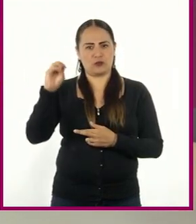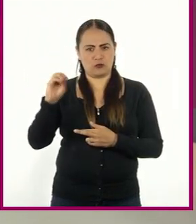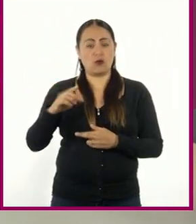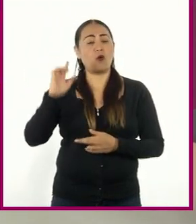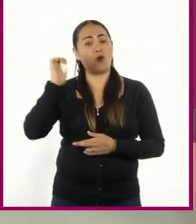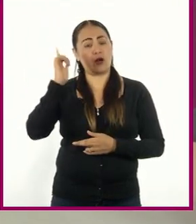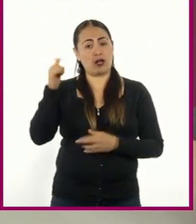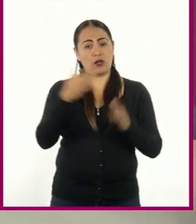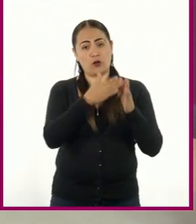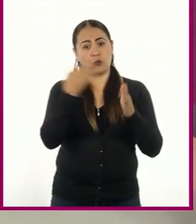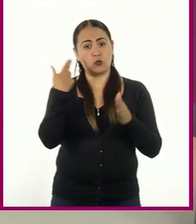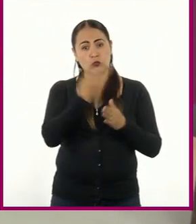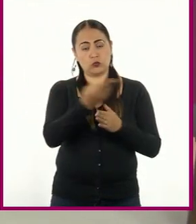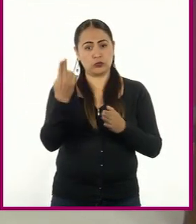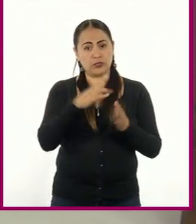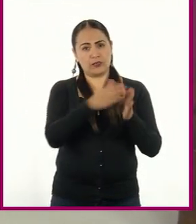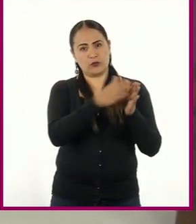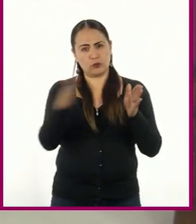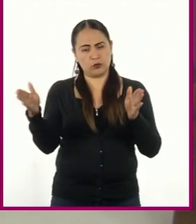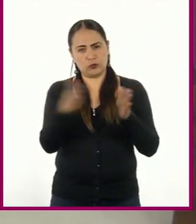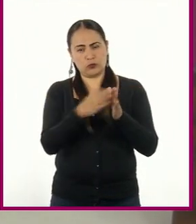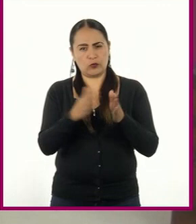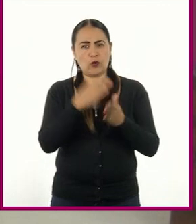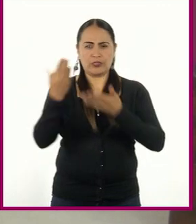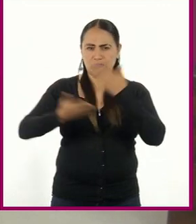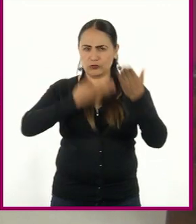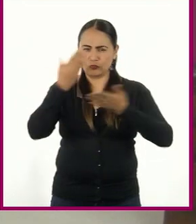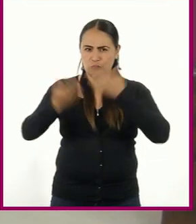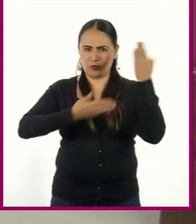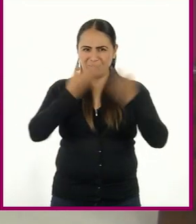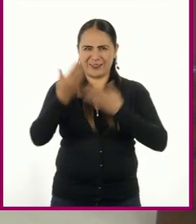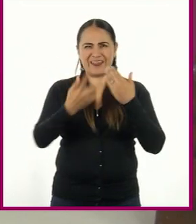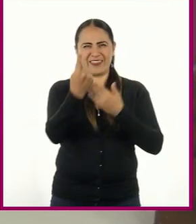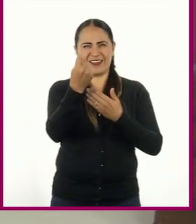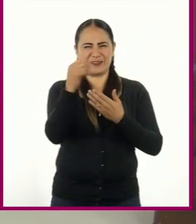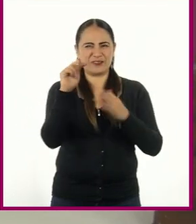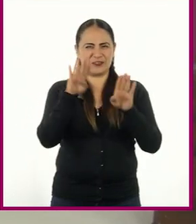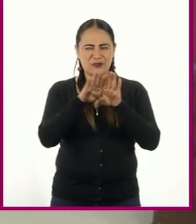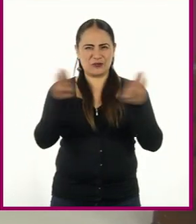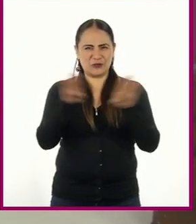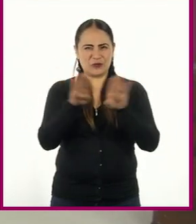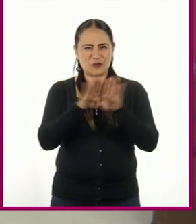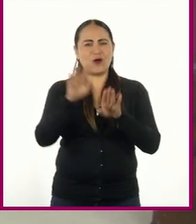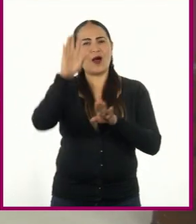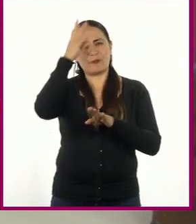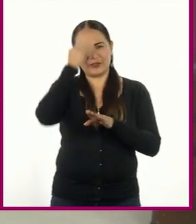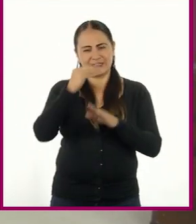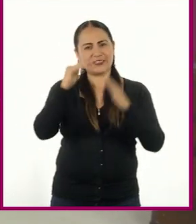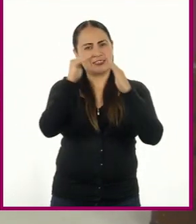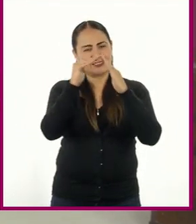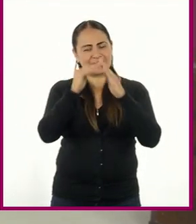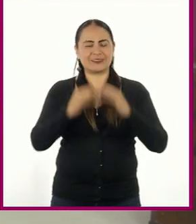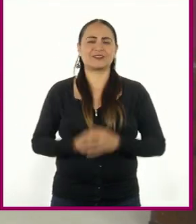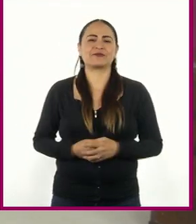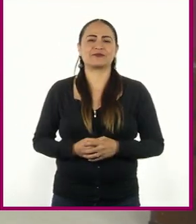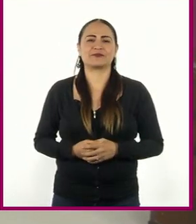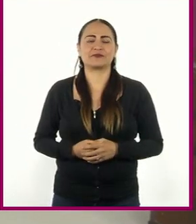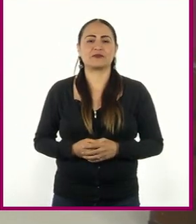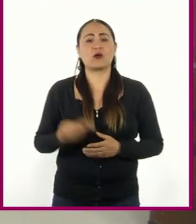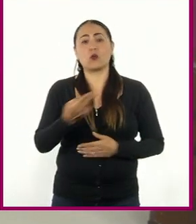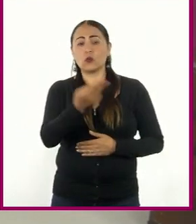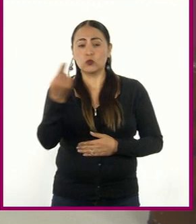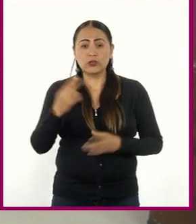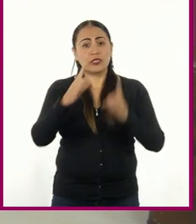estos días estén aprovechando la oportunidad de estudiar en esta modalidad a través de Aprende en Casa. Recuerden mantener la